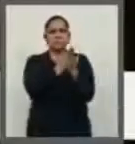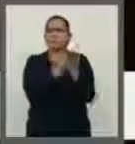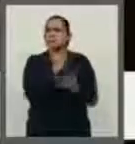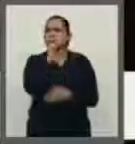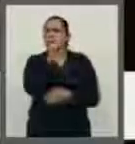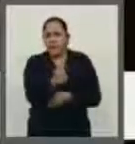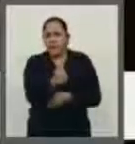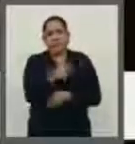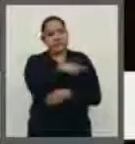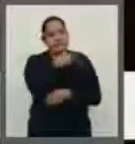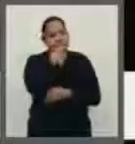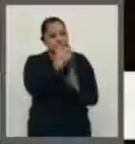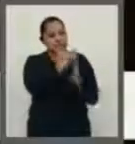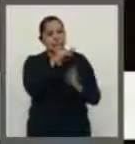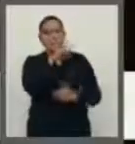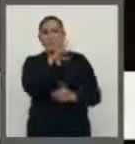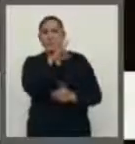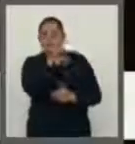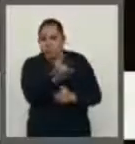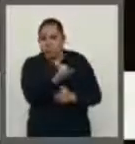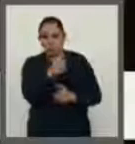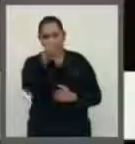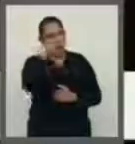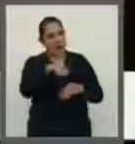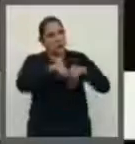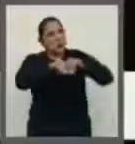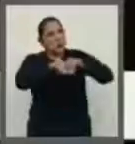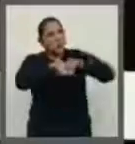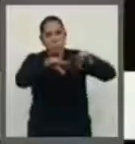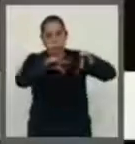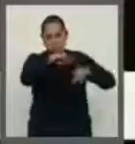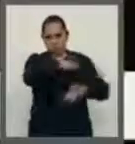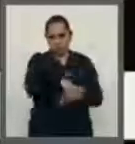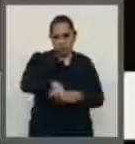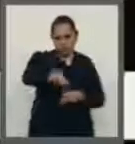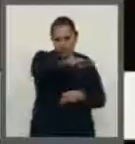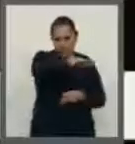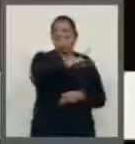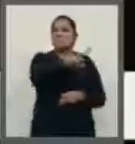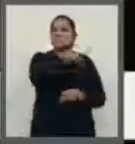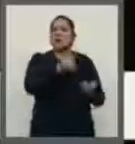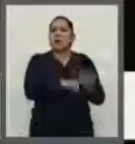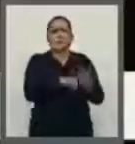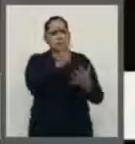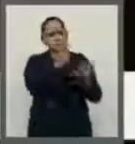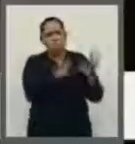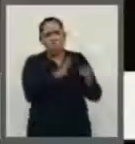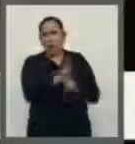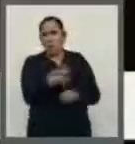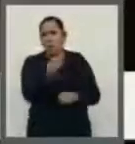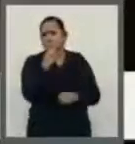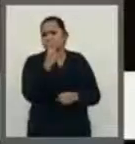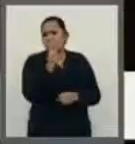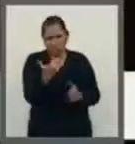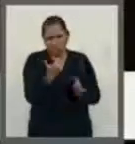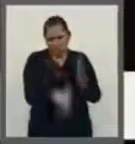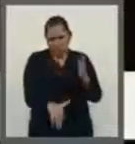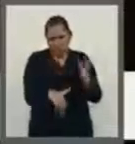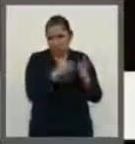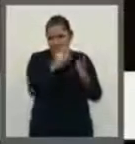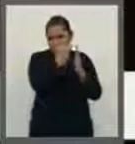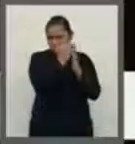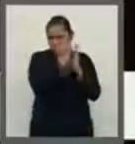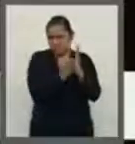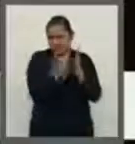¿Cuáles son los medios de comunicación pública que deben estar regulados en esta ley? No se especifica y somos omisos.